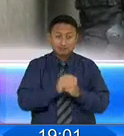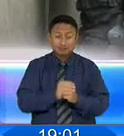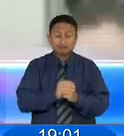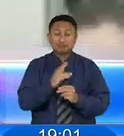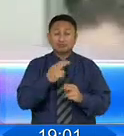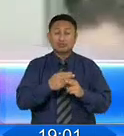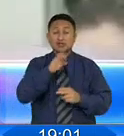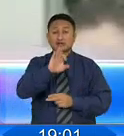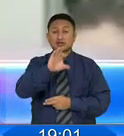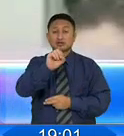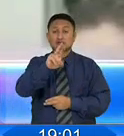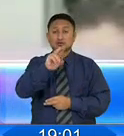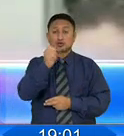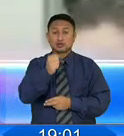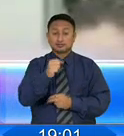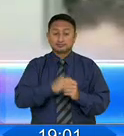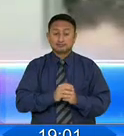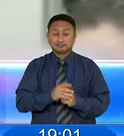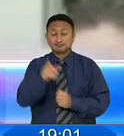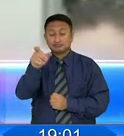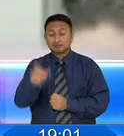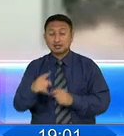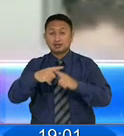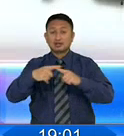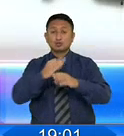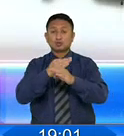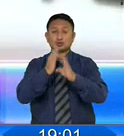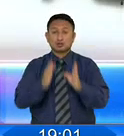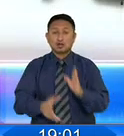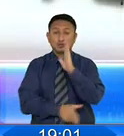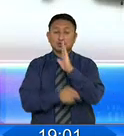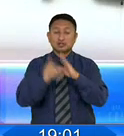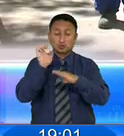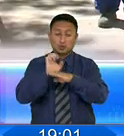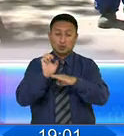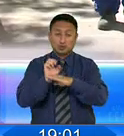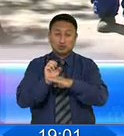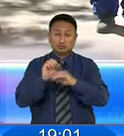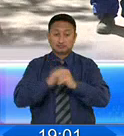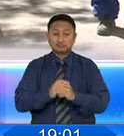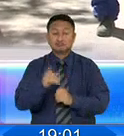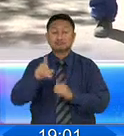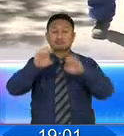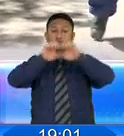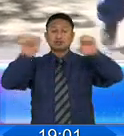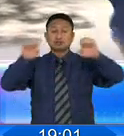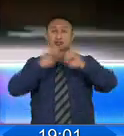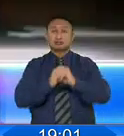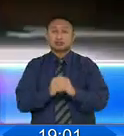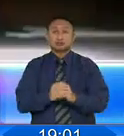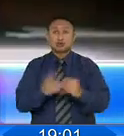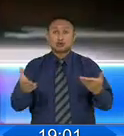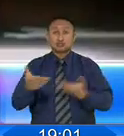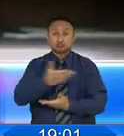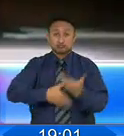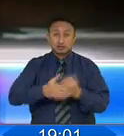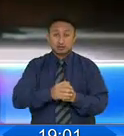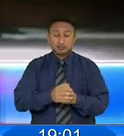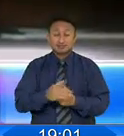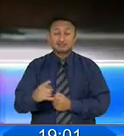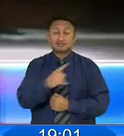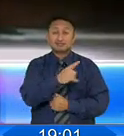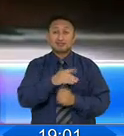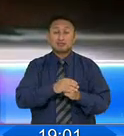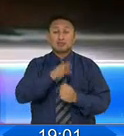hace referencia a José de la Torre, exfuncionario de Petroecuador, y el empresario de bienes y raíces Roberto Barrera, quienes en